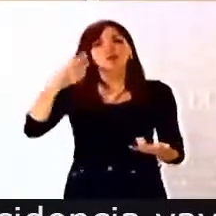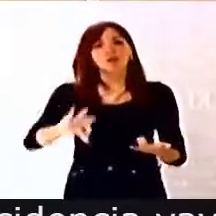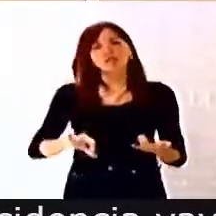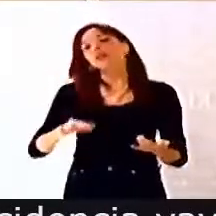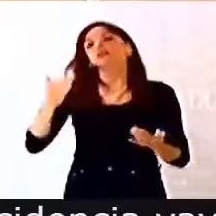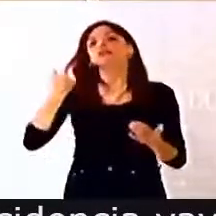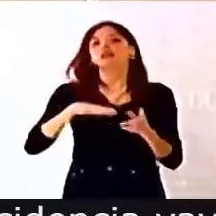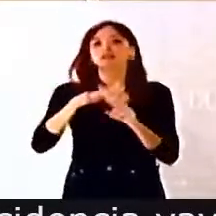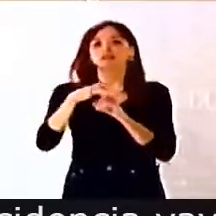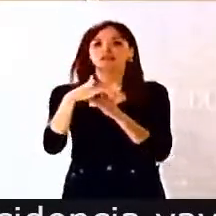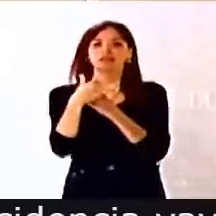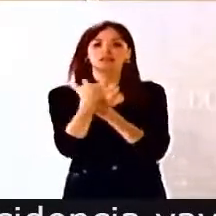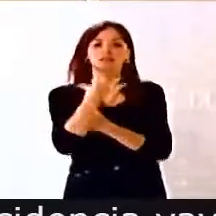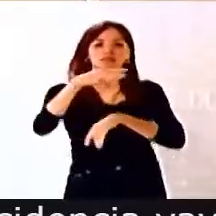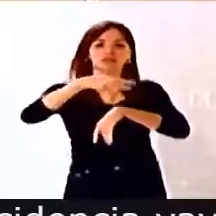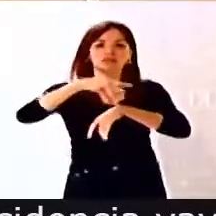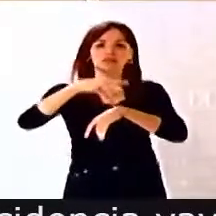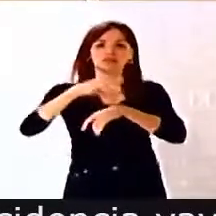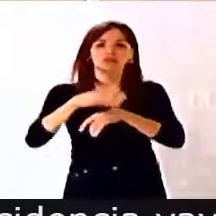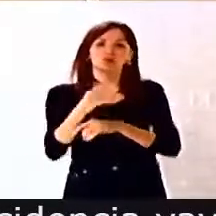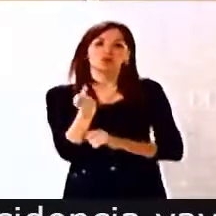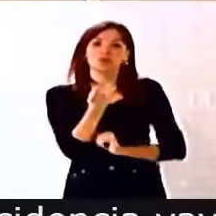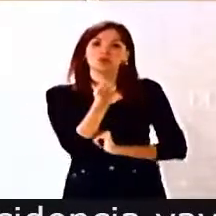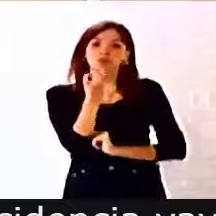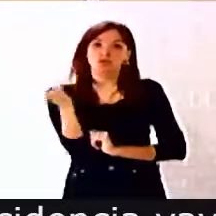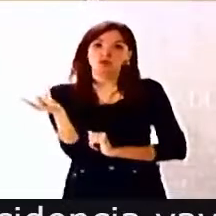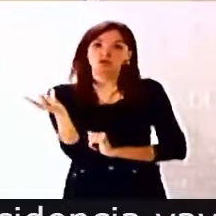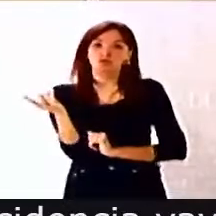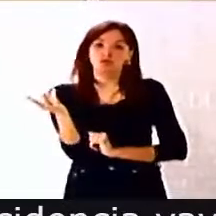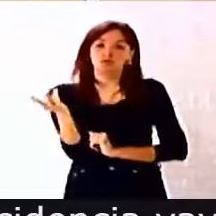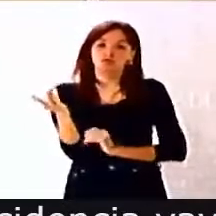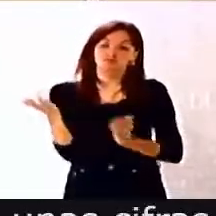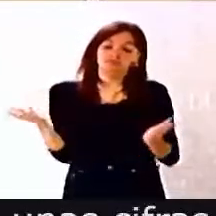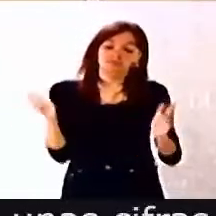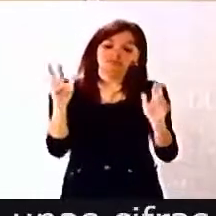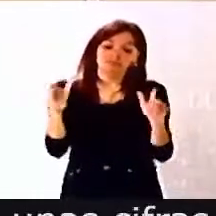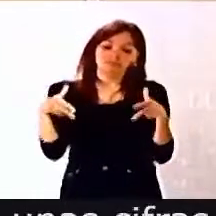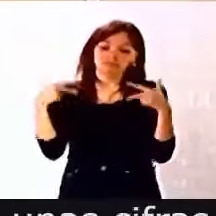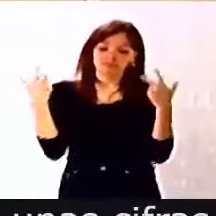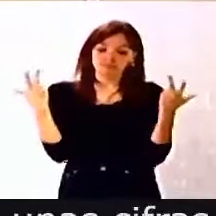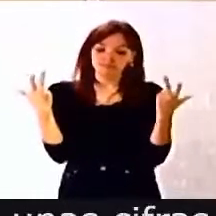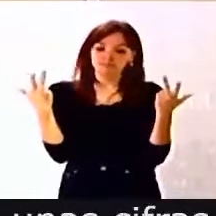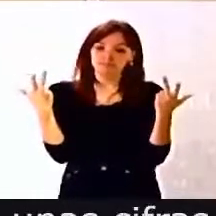en unas cifras de incidencia acumuladas que nos permita